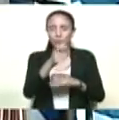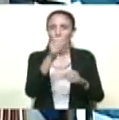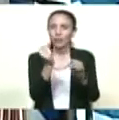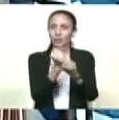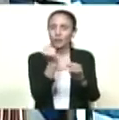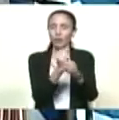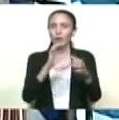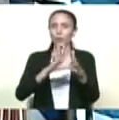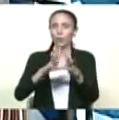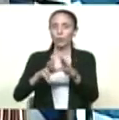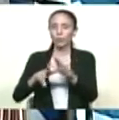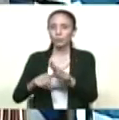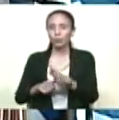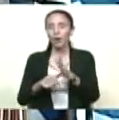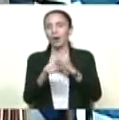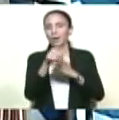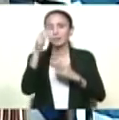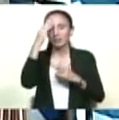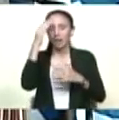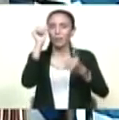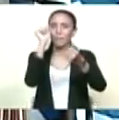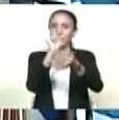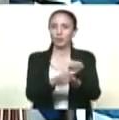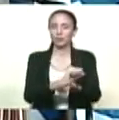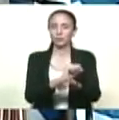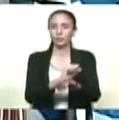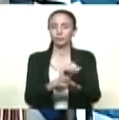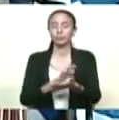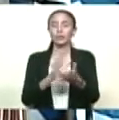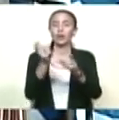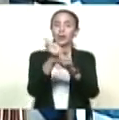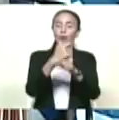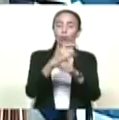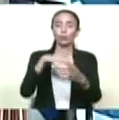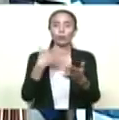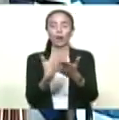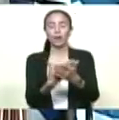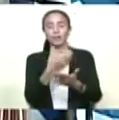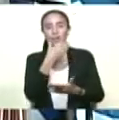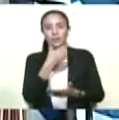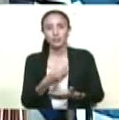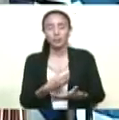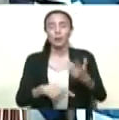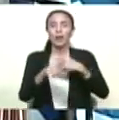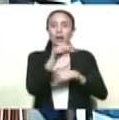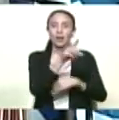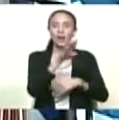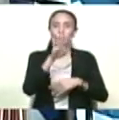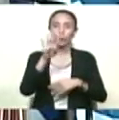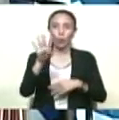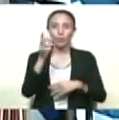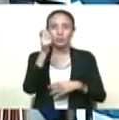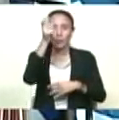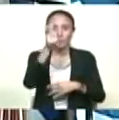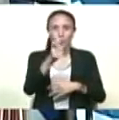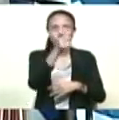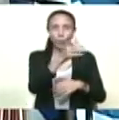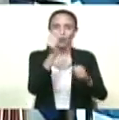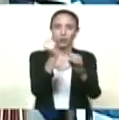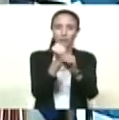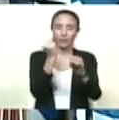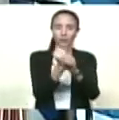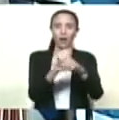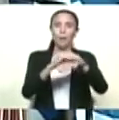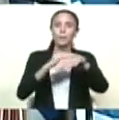sabe que lamentablemente le caerá todo el peso la ley anunció que de agosto a diciembre son 14 fiscales del ministerio público en